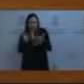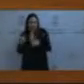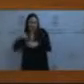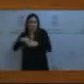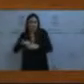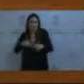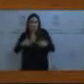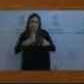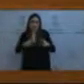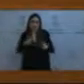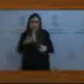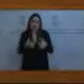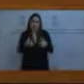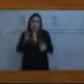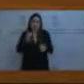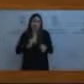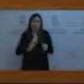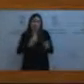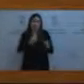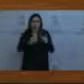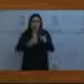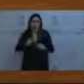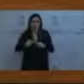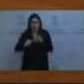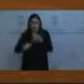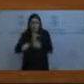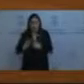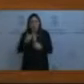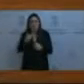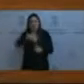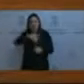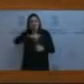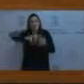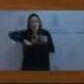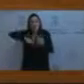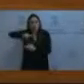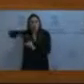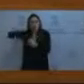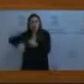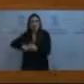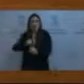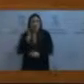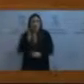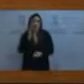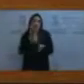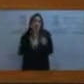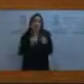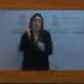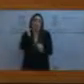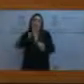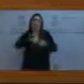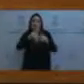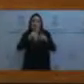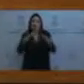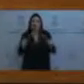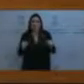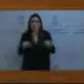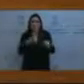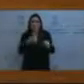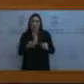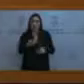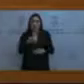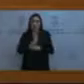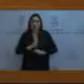judiciales. ¿Soportan ustedes año tras año que la Fiscalía General o la Fiscalía Superior del Principado de Asturias comparezca en la